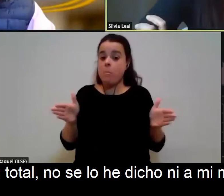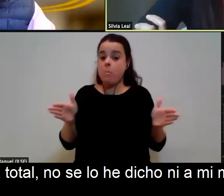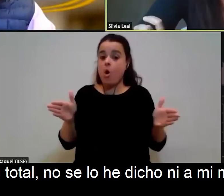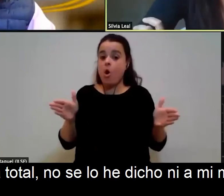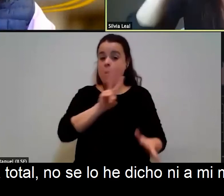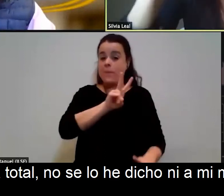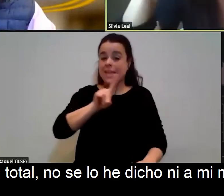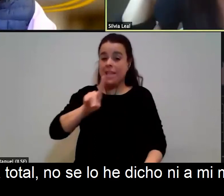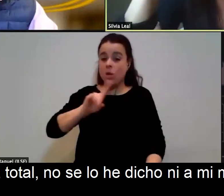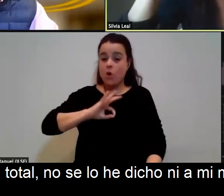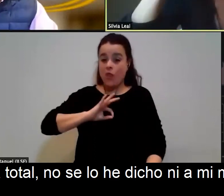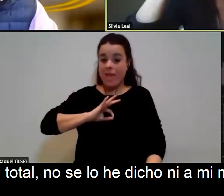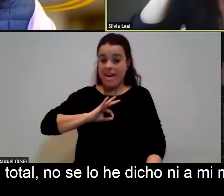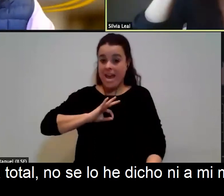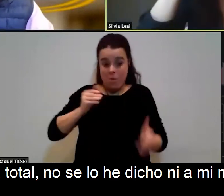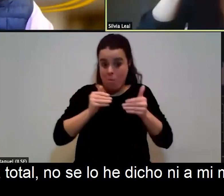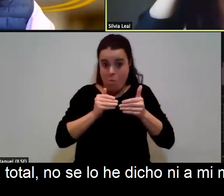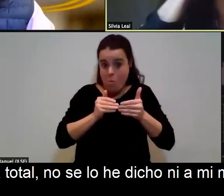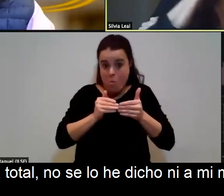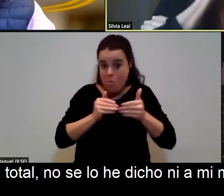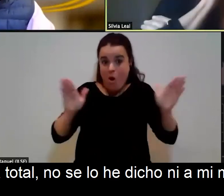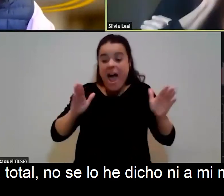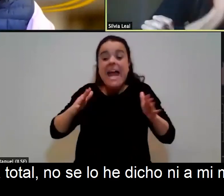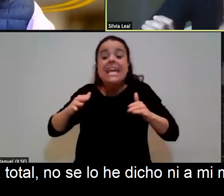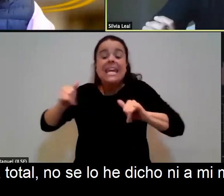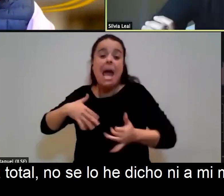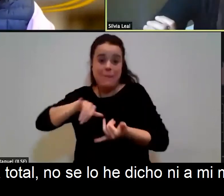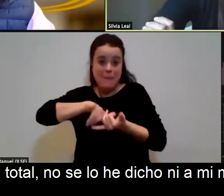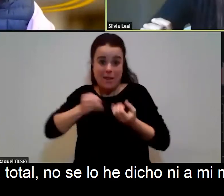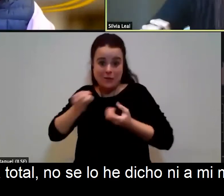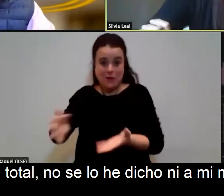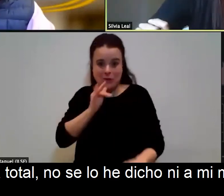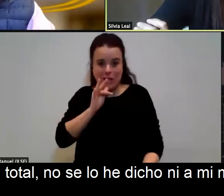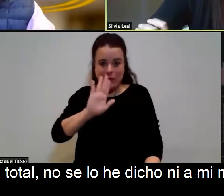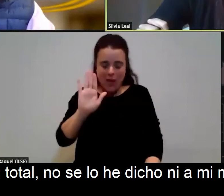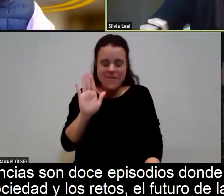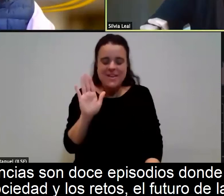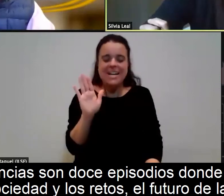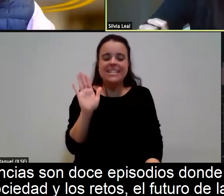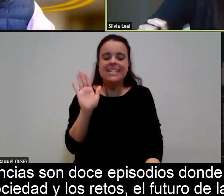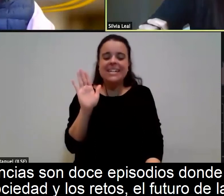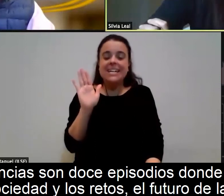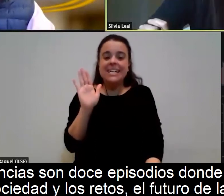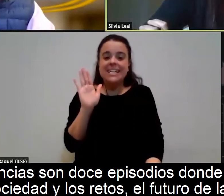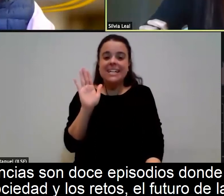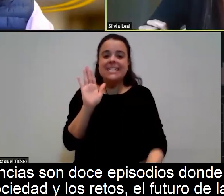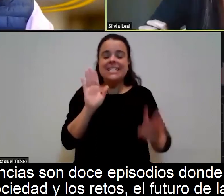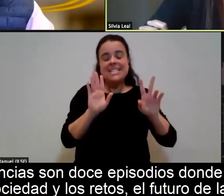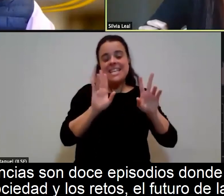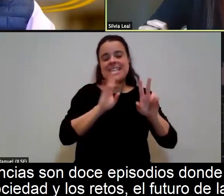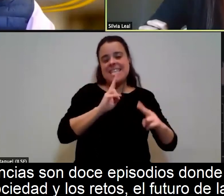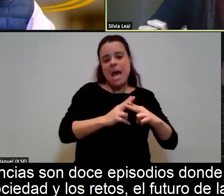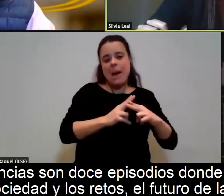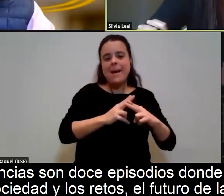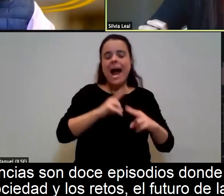porque no se lo he dicho ni a mi marido, que lo sepas. Todavía la fecha, el podcast Tendencias,